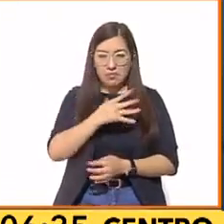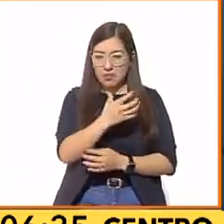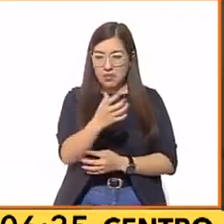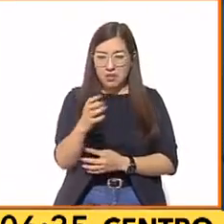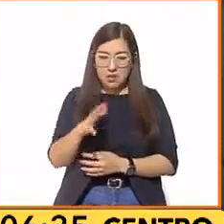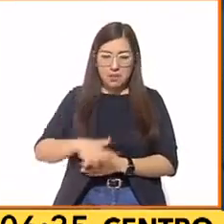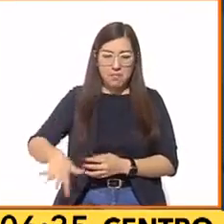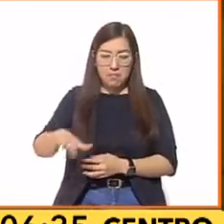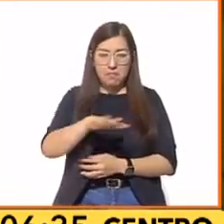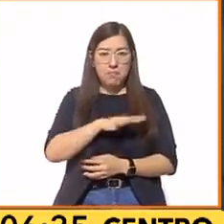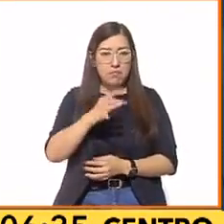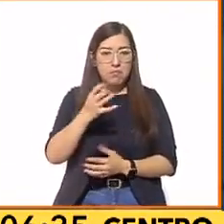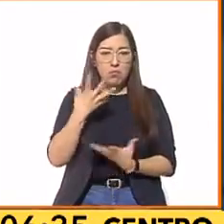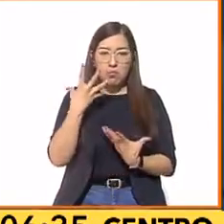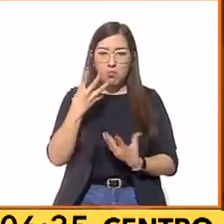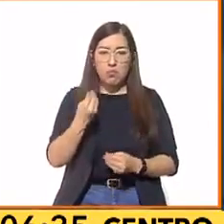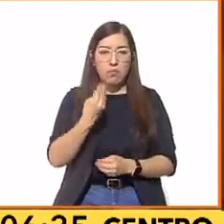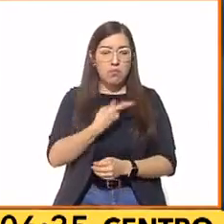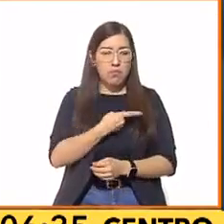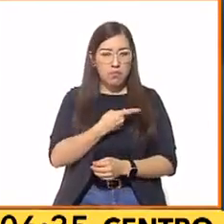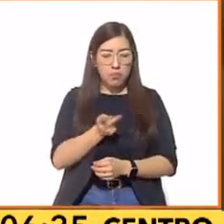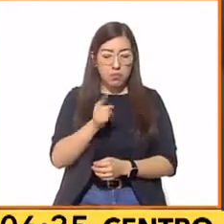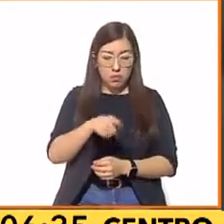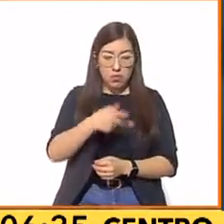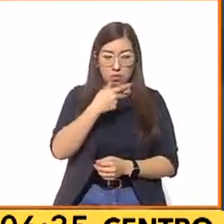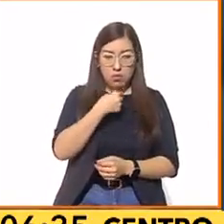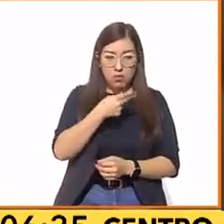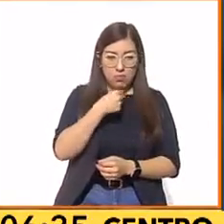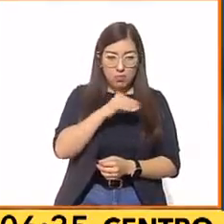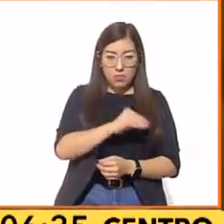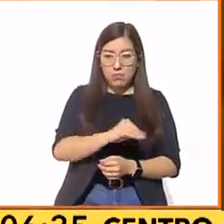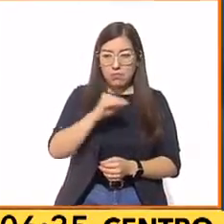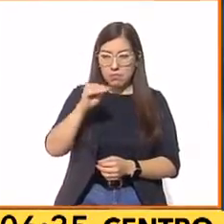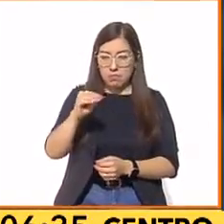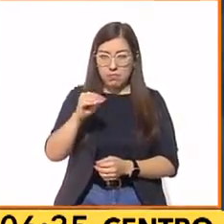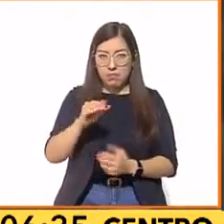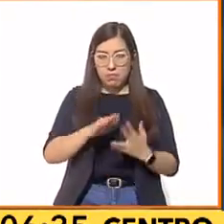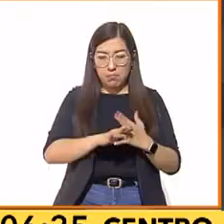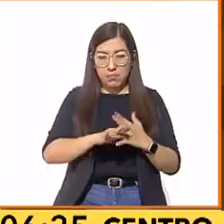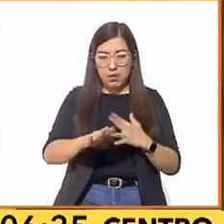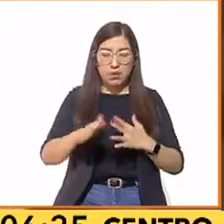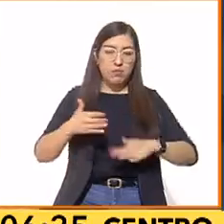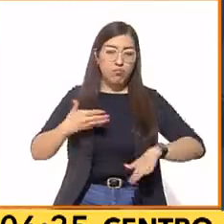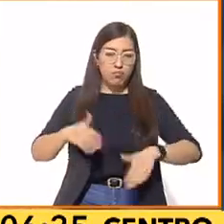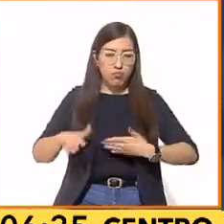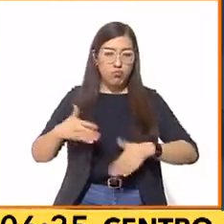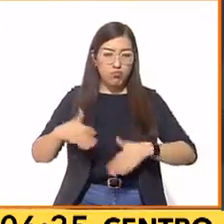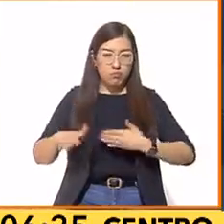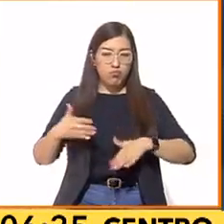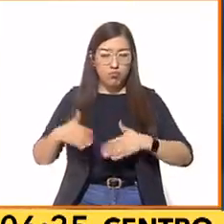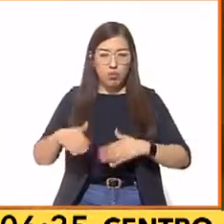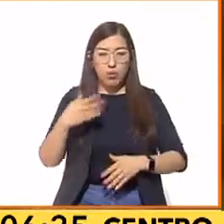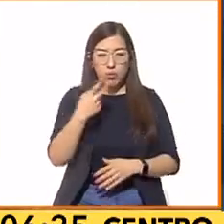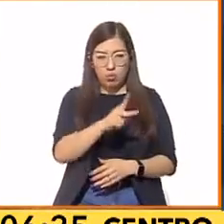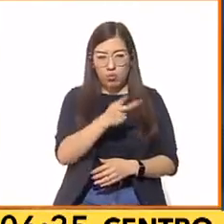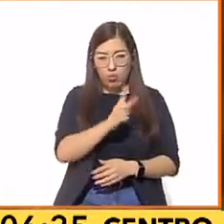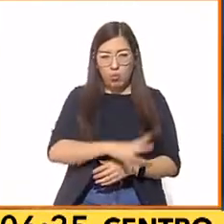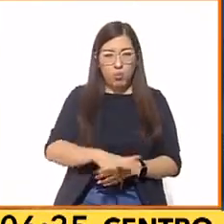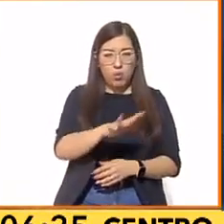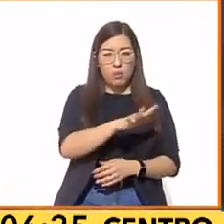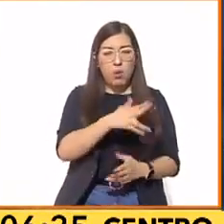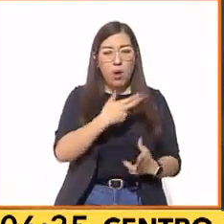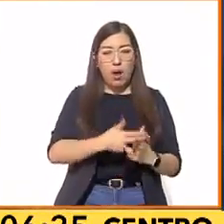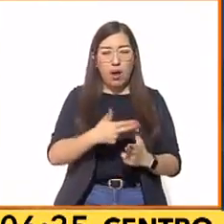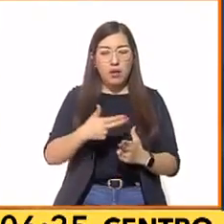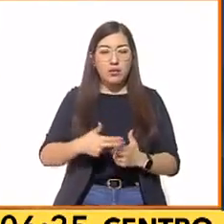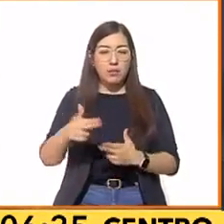extrema pobreza, que él tuvo que emigrar y caminar a pie desde su pueblo natal hasta la ciudad de Oaxaca,